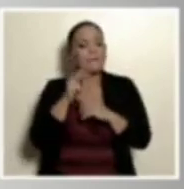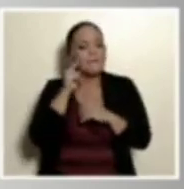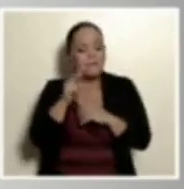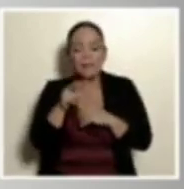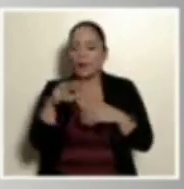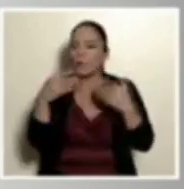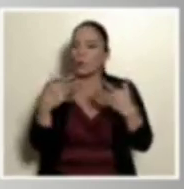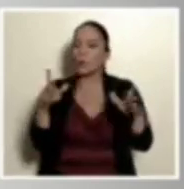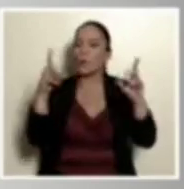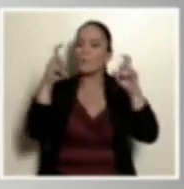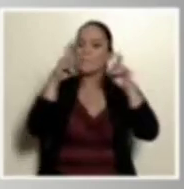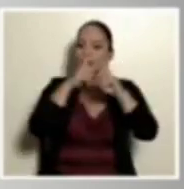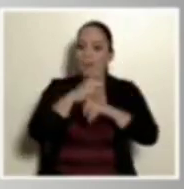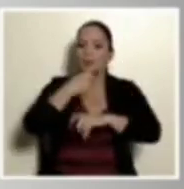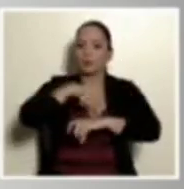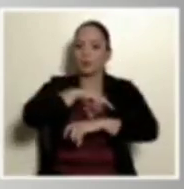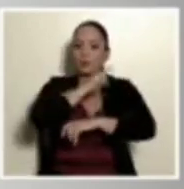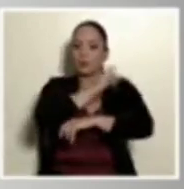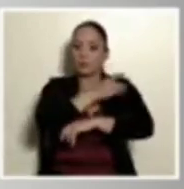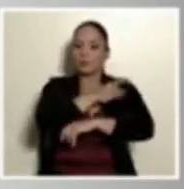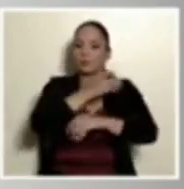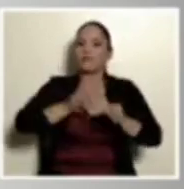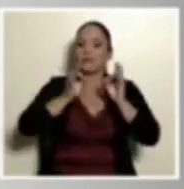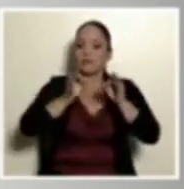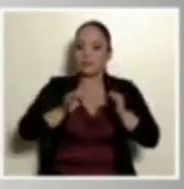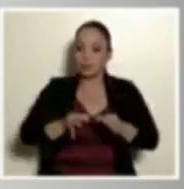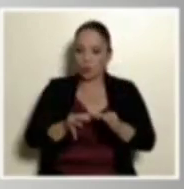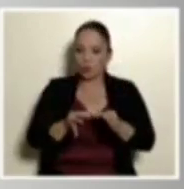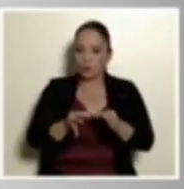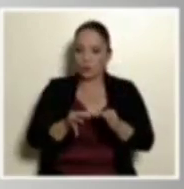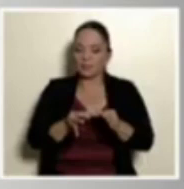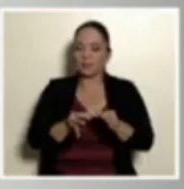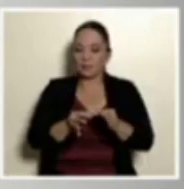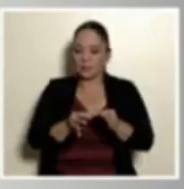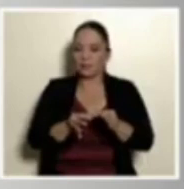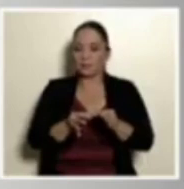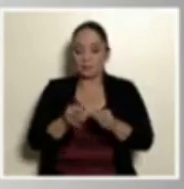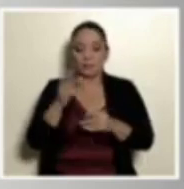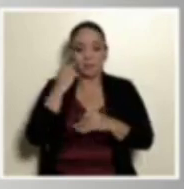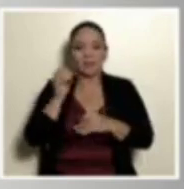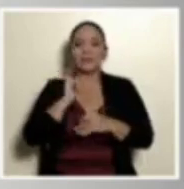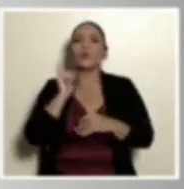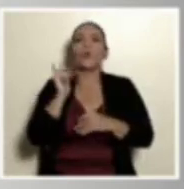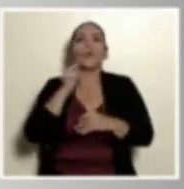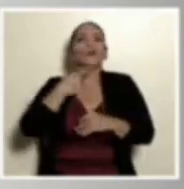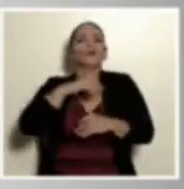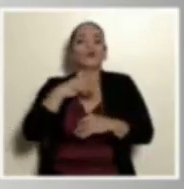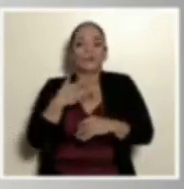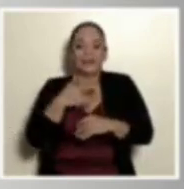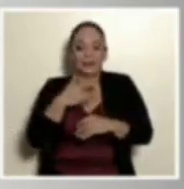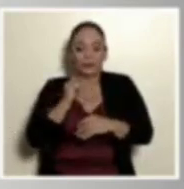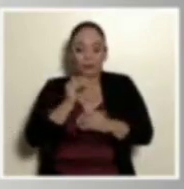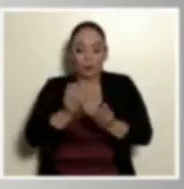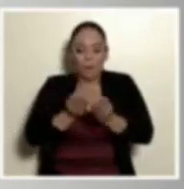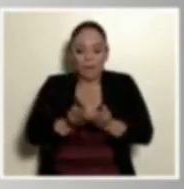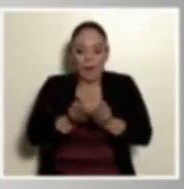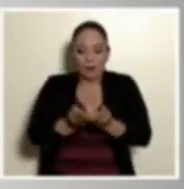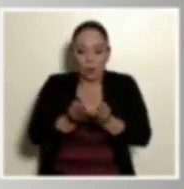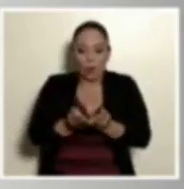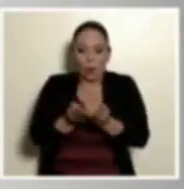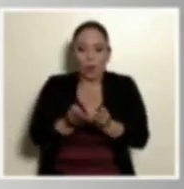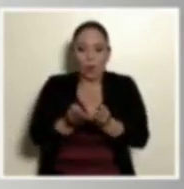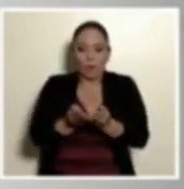para nosotros en junta directiva tomar decisiones. Es como ir en un barco sin una brújula. En el